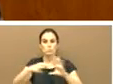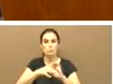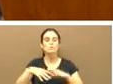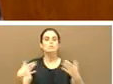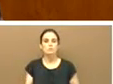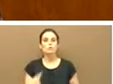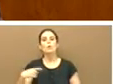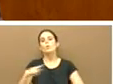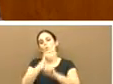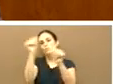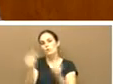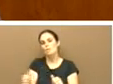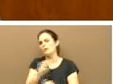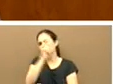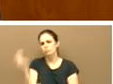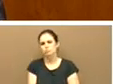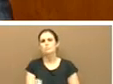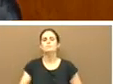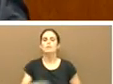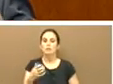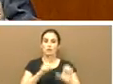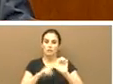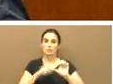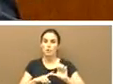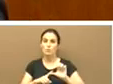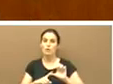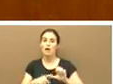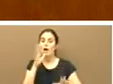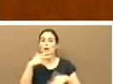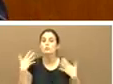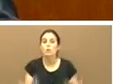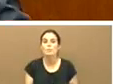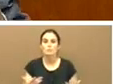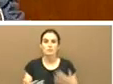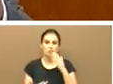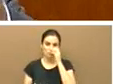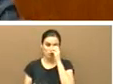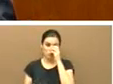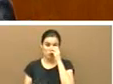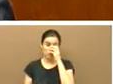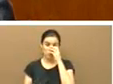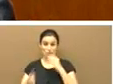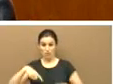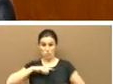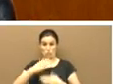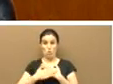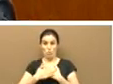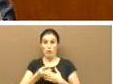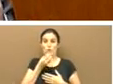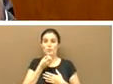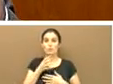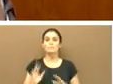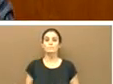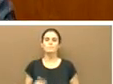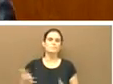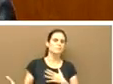formatos comerciales. En Extremadura existen actualmente, desde nuestro Gobierno, que se